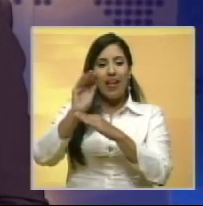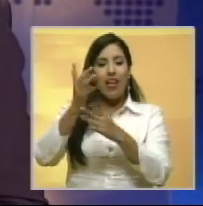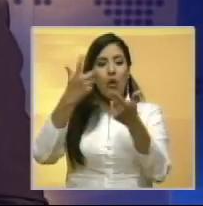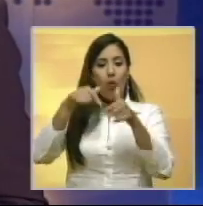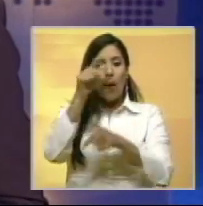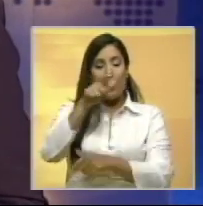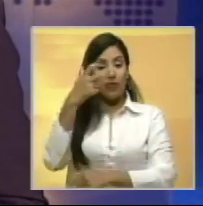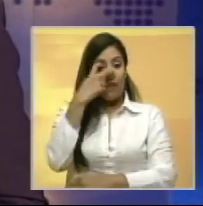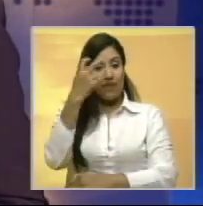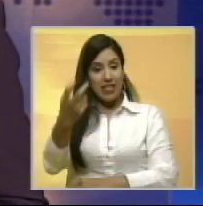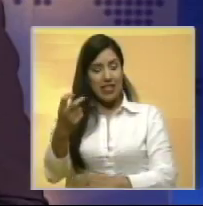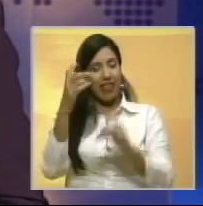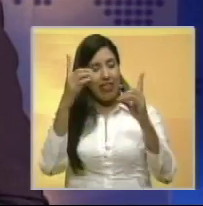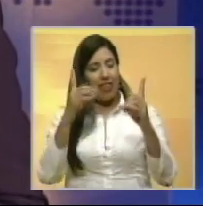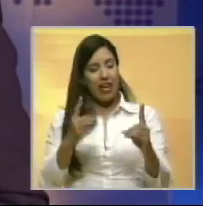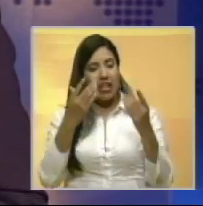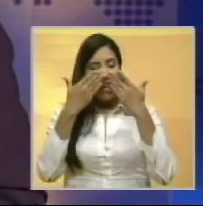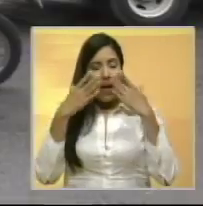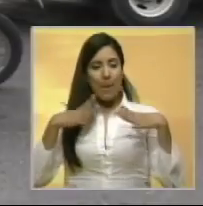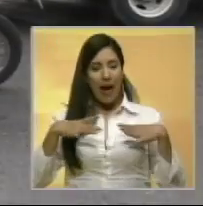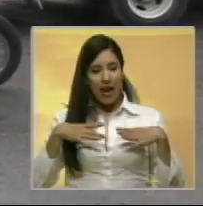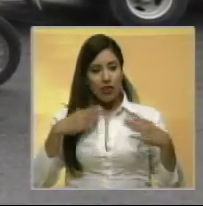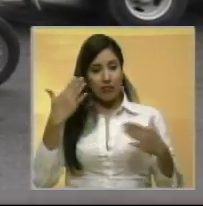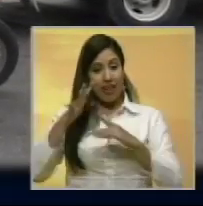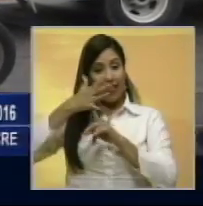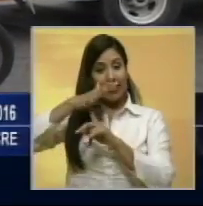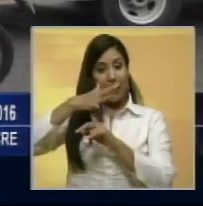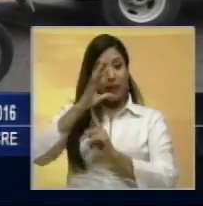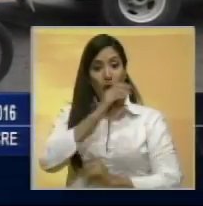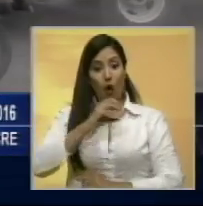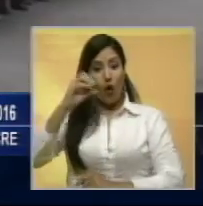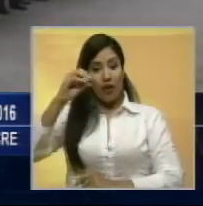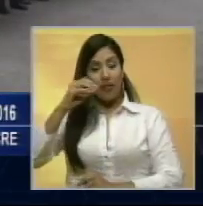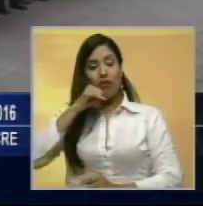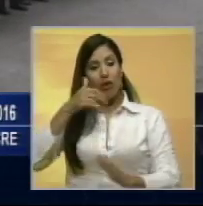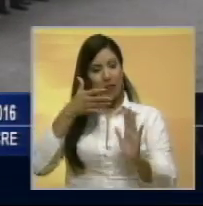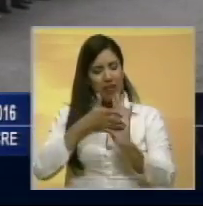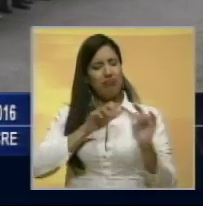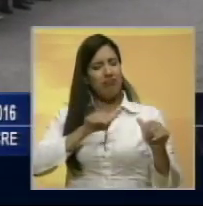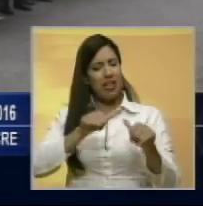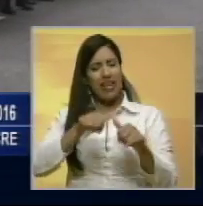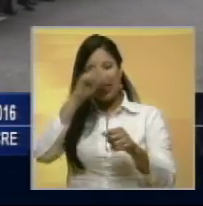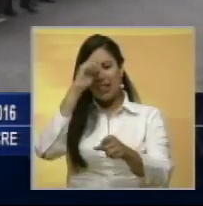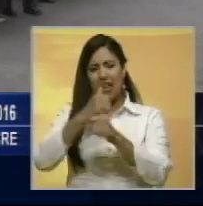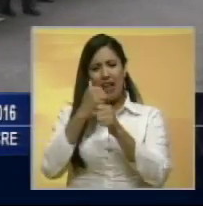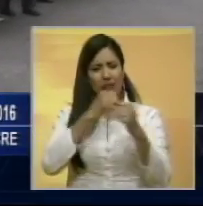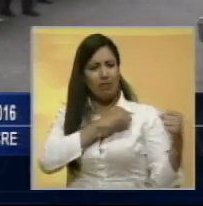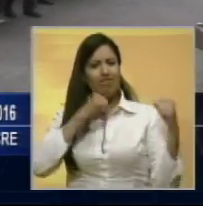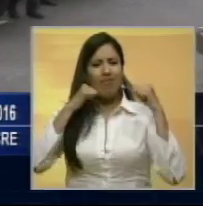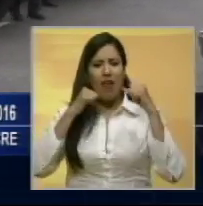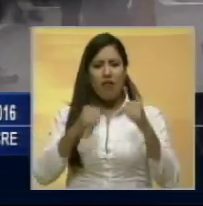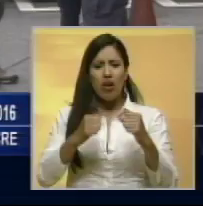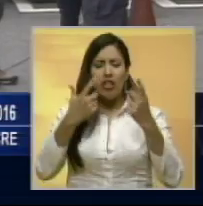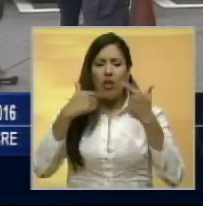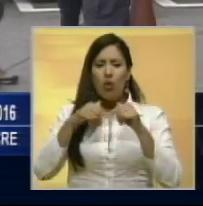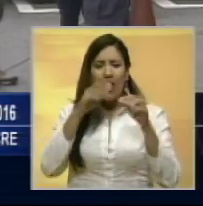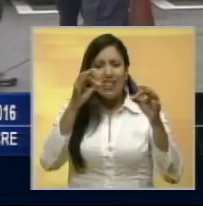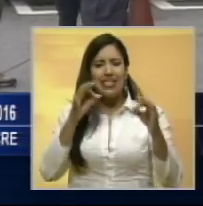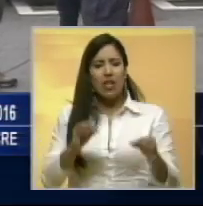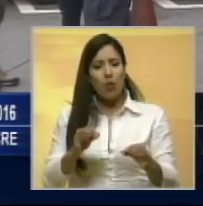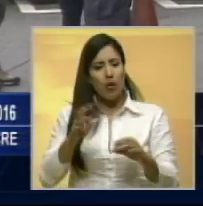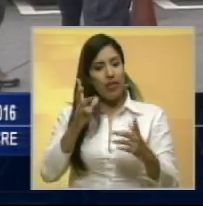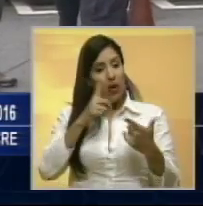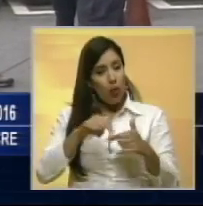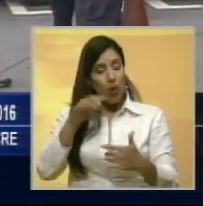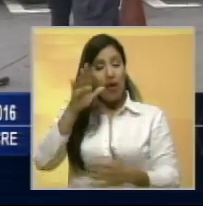vecinos y visitantes durante el descanso escolar. Desde el terminal de Oriente, Ocarín se informó que mantendrán el operativo y fortalecerán los puntos de seguridad en